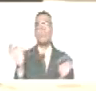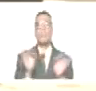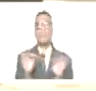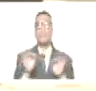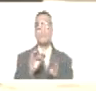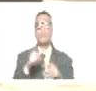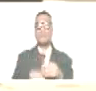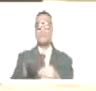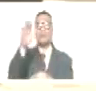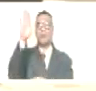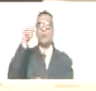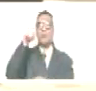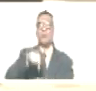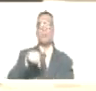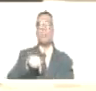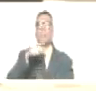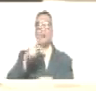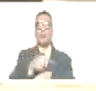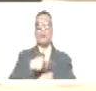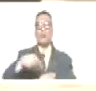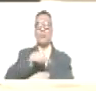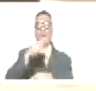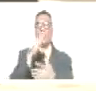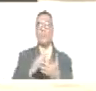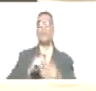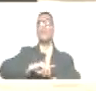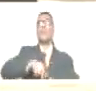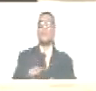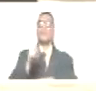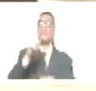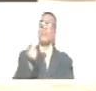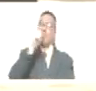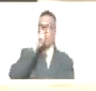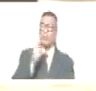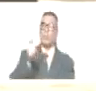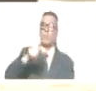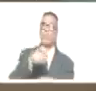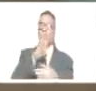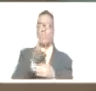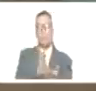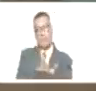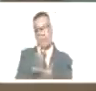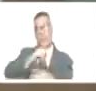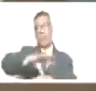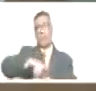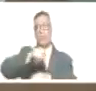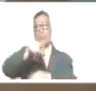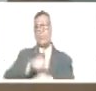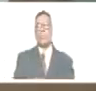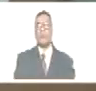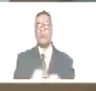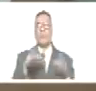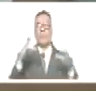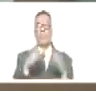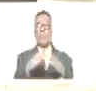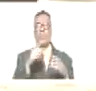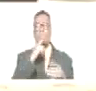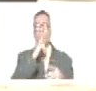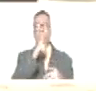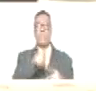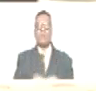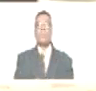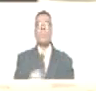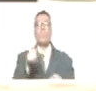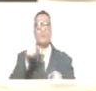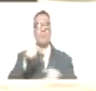aquí para hacer un gobierno interino y después otro año más para que siguieran robando. Es pura hipocresía. La revolución bolivariana, cada